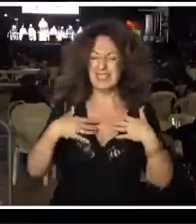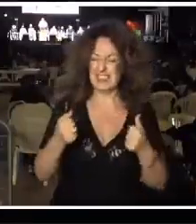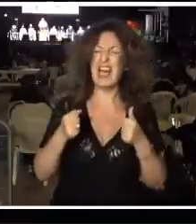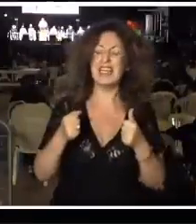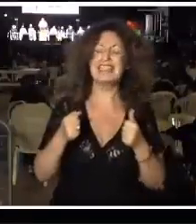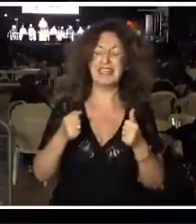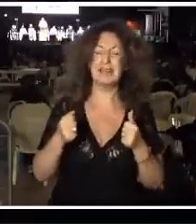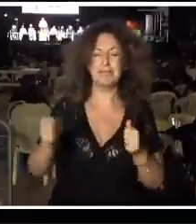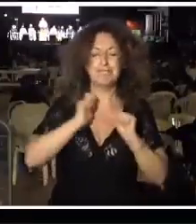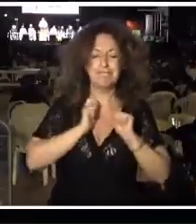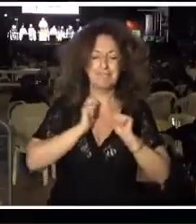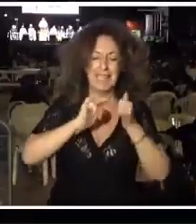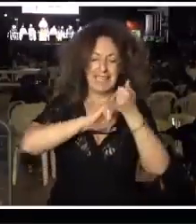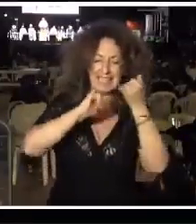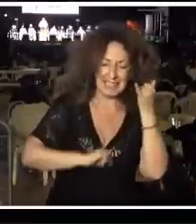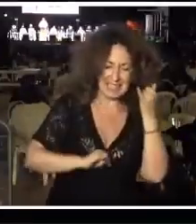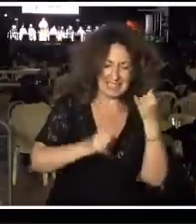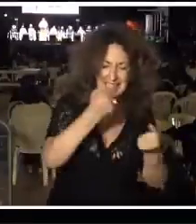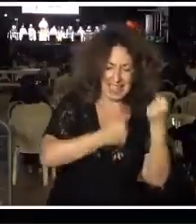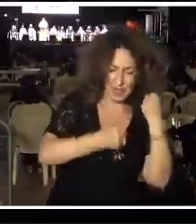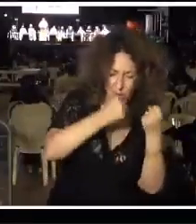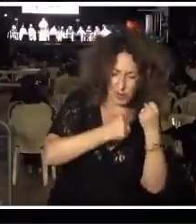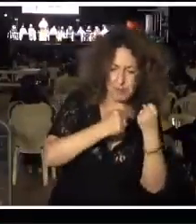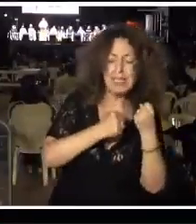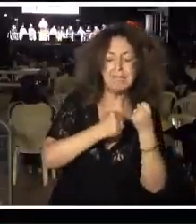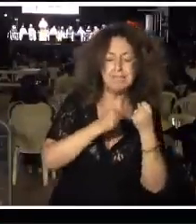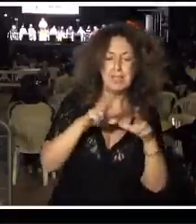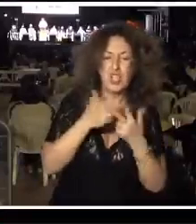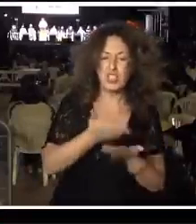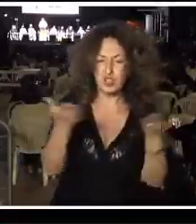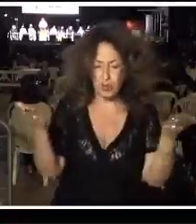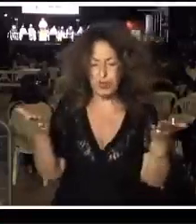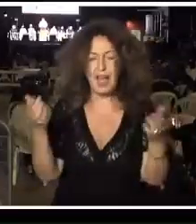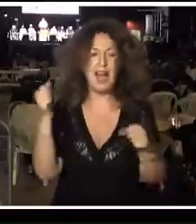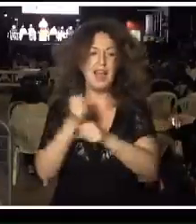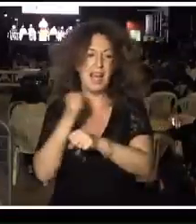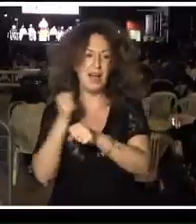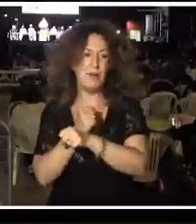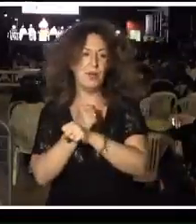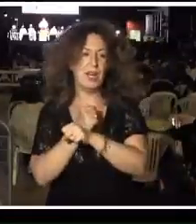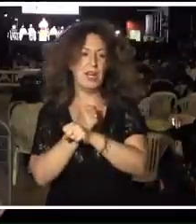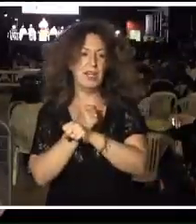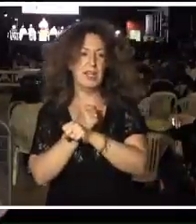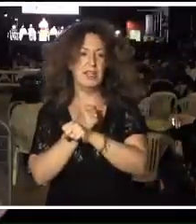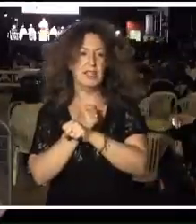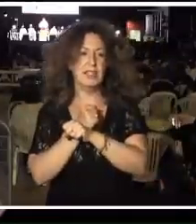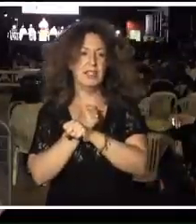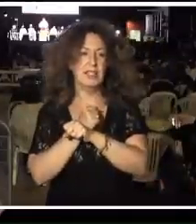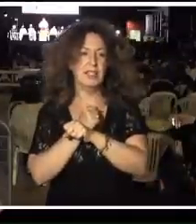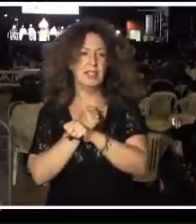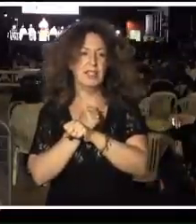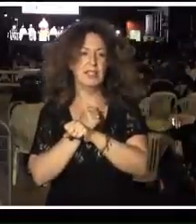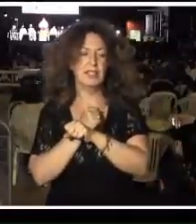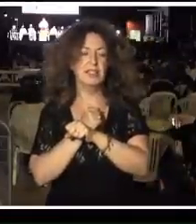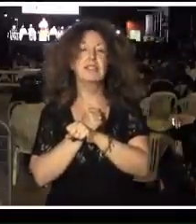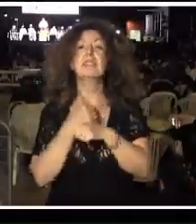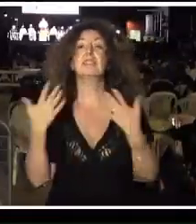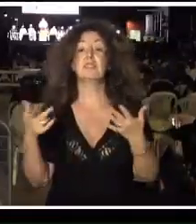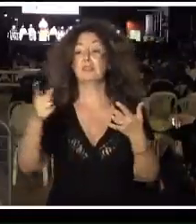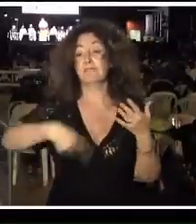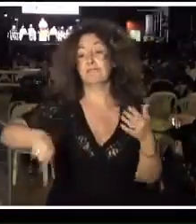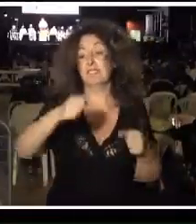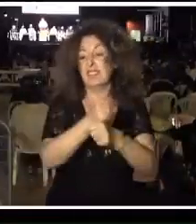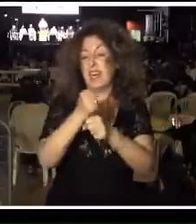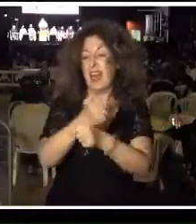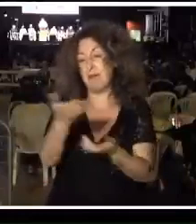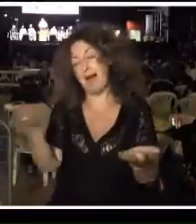crisis económica, social y laboral, que ha empeorado las condiciones de vida de las clases trabajadoras y los sectores